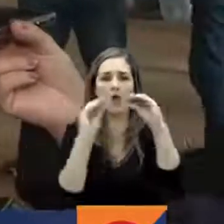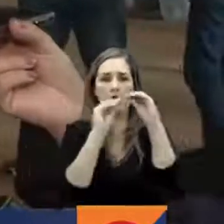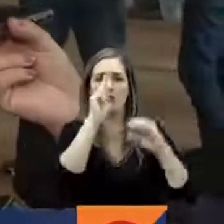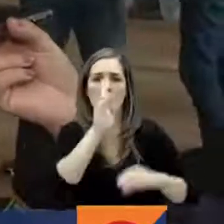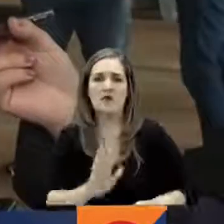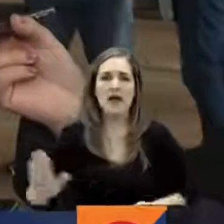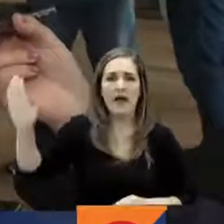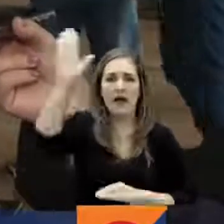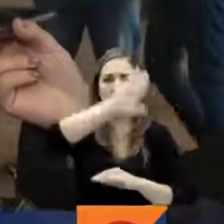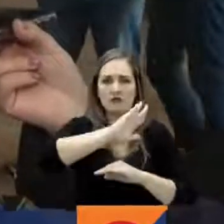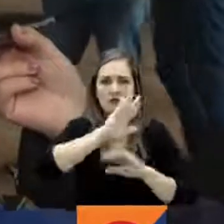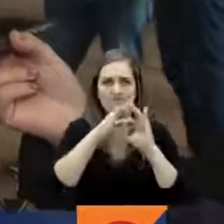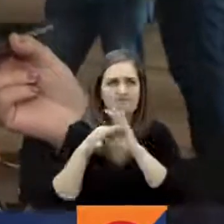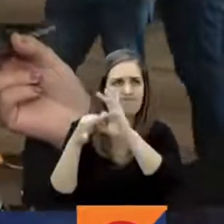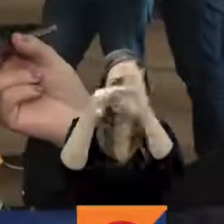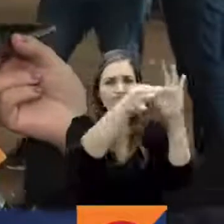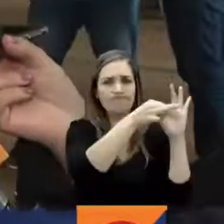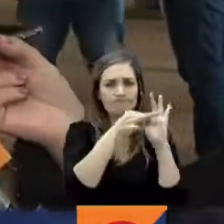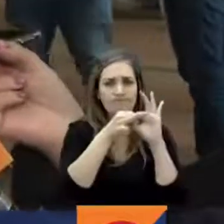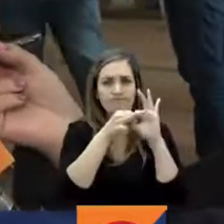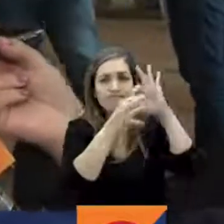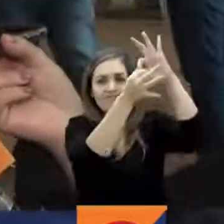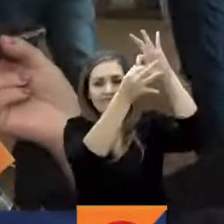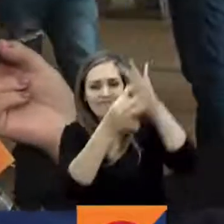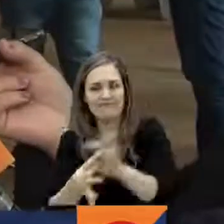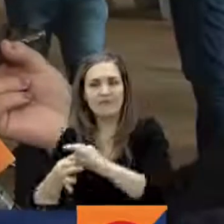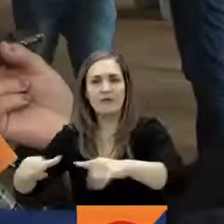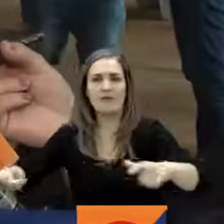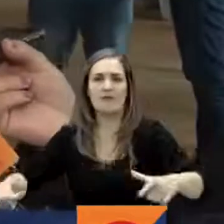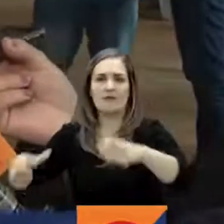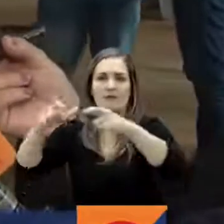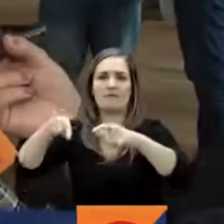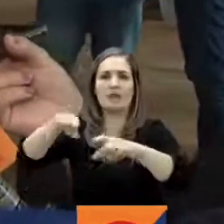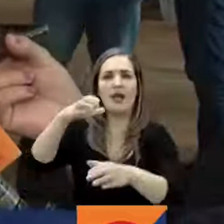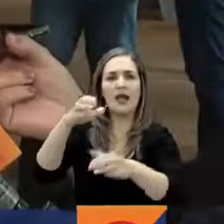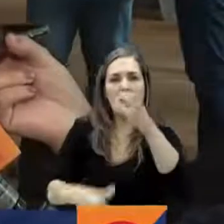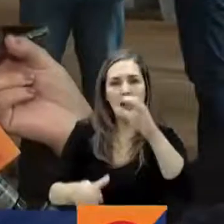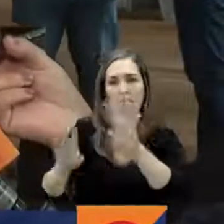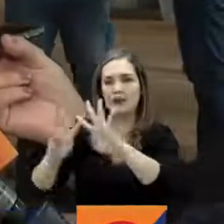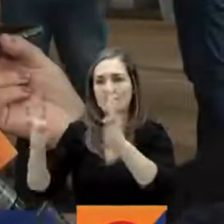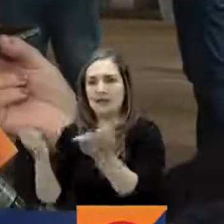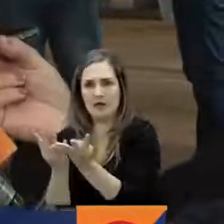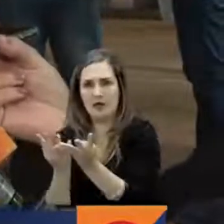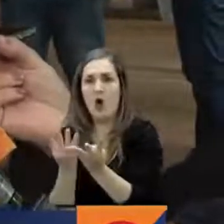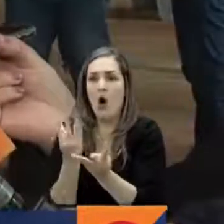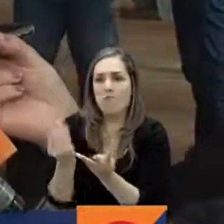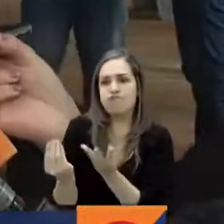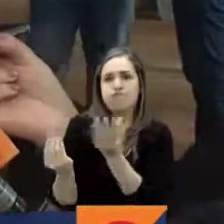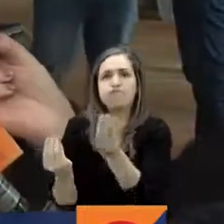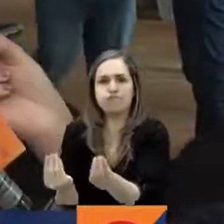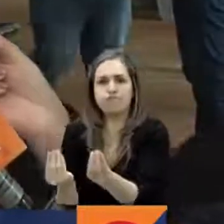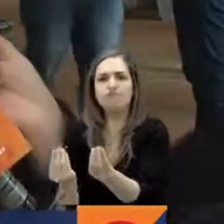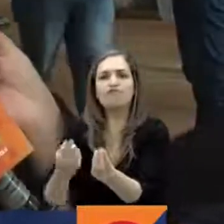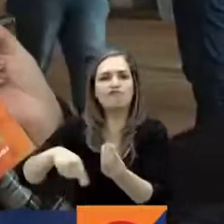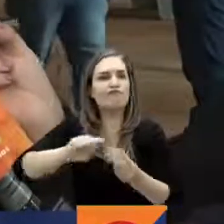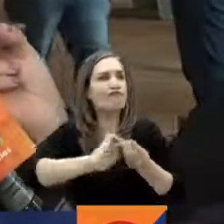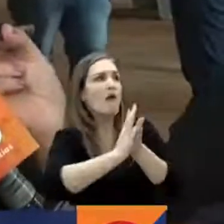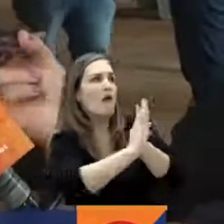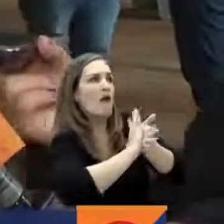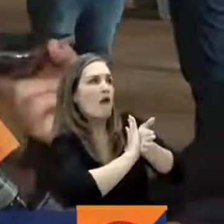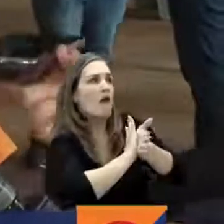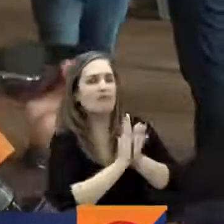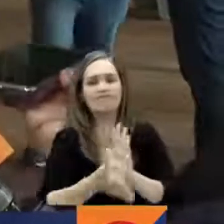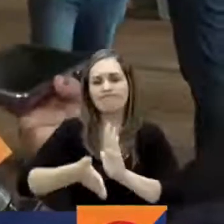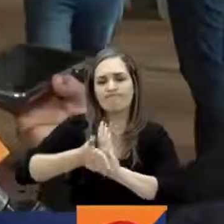reflejado en el acuerdo parlamentario con todos los sectores que encontrarán en nosotros todas las garantías para que ejerzan